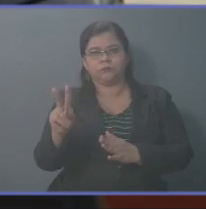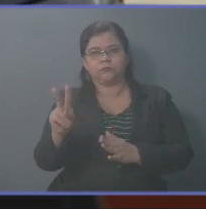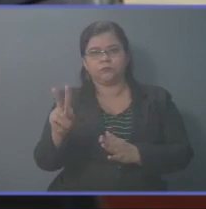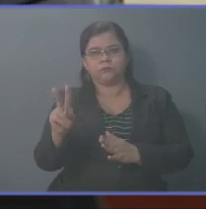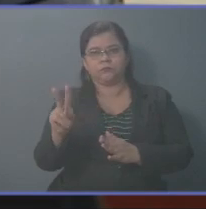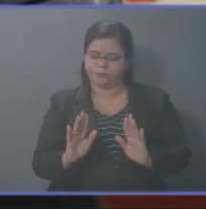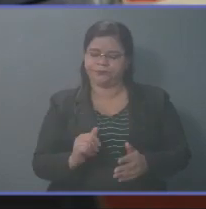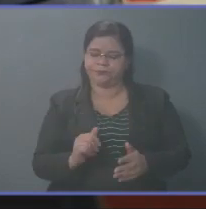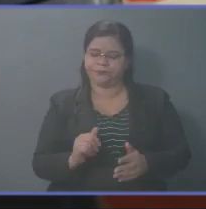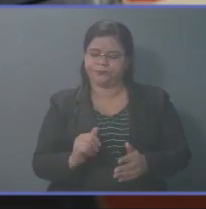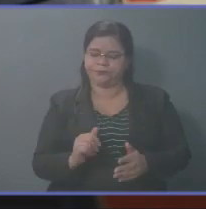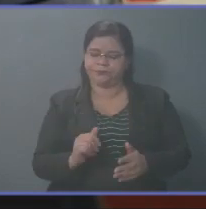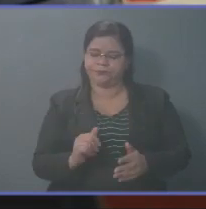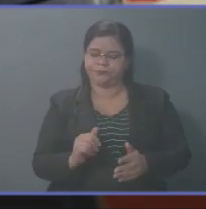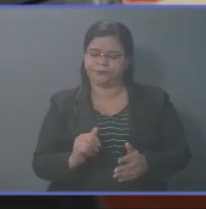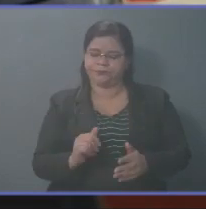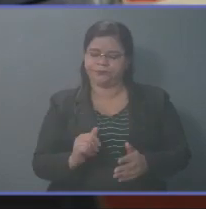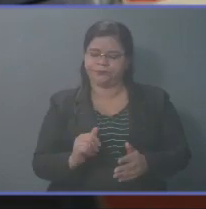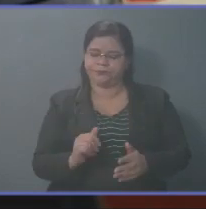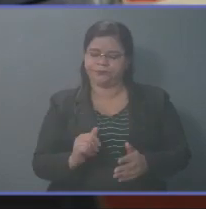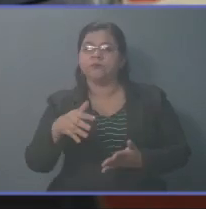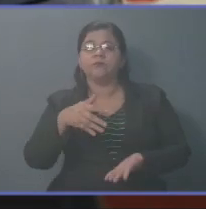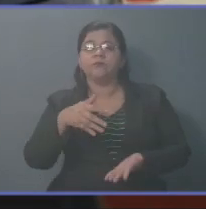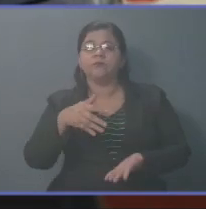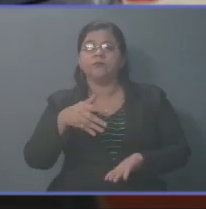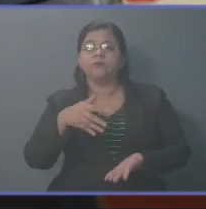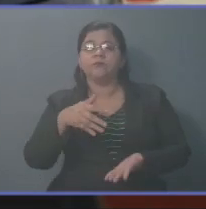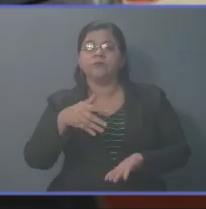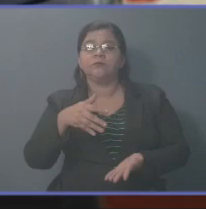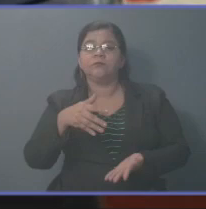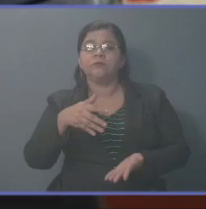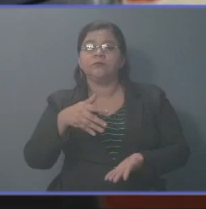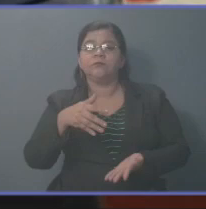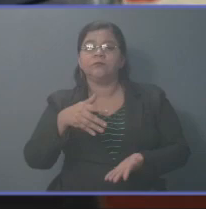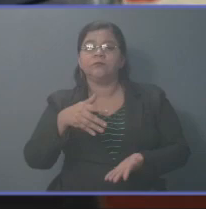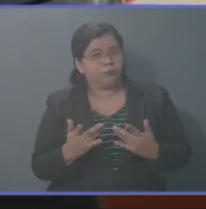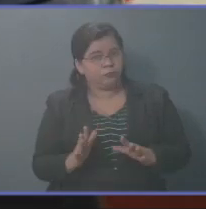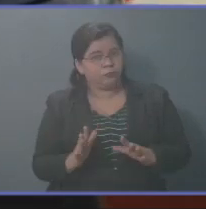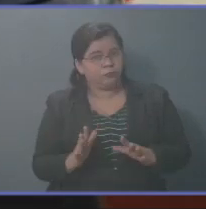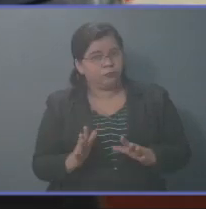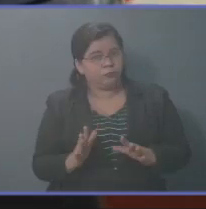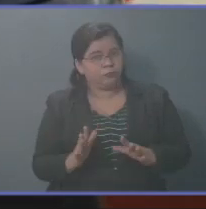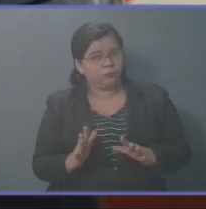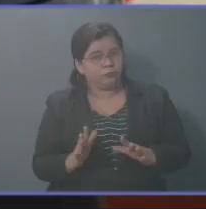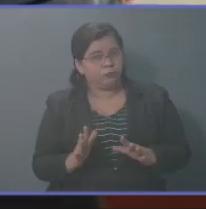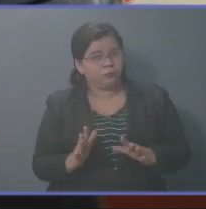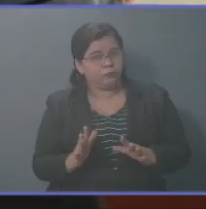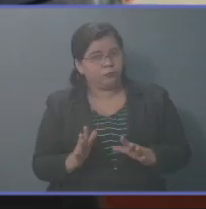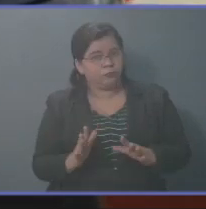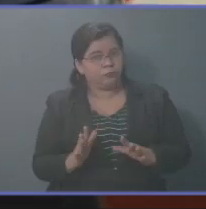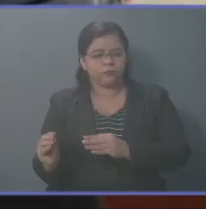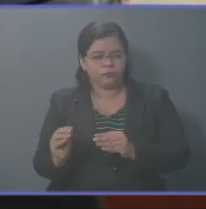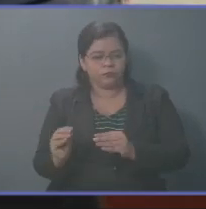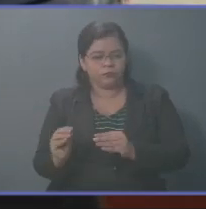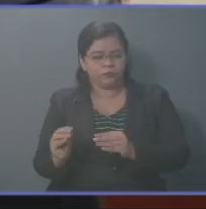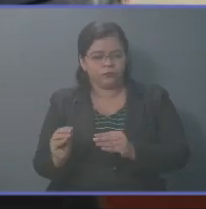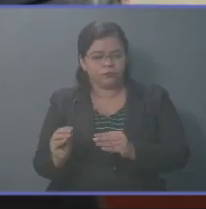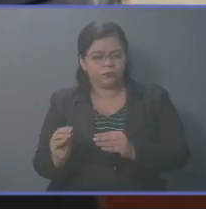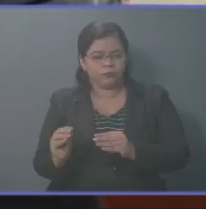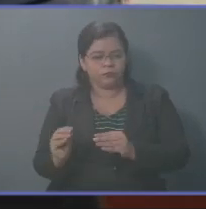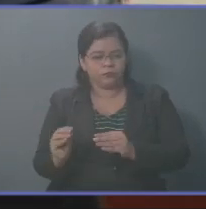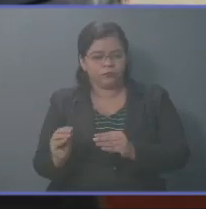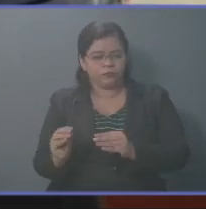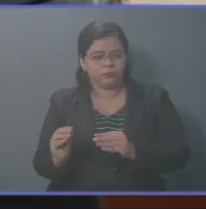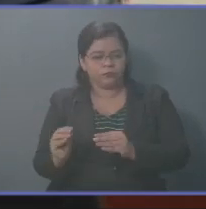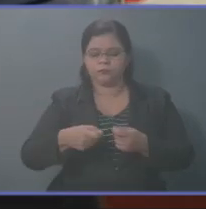El presente decreto es de orden público, por lo que sus efectos y reformas se retroatraen al día